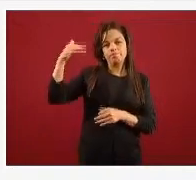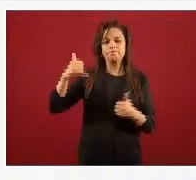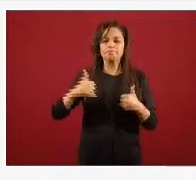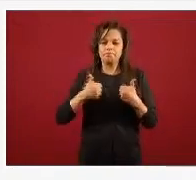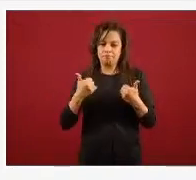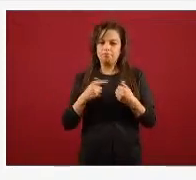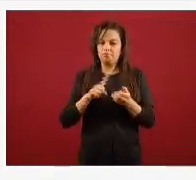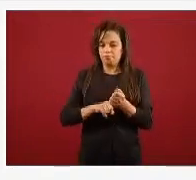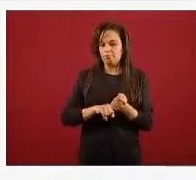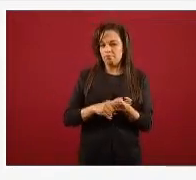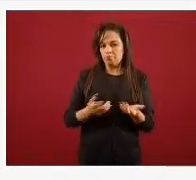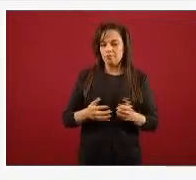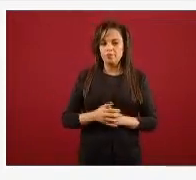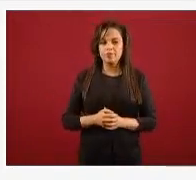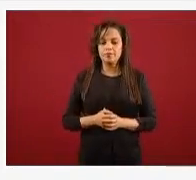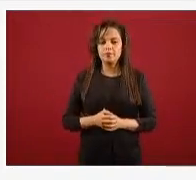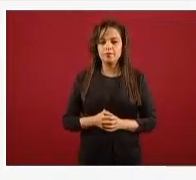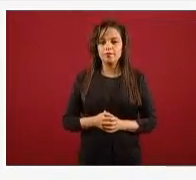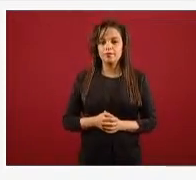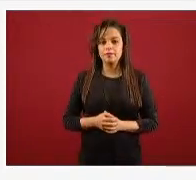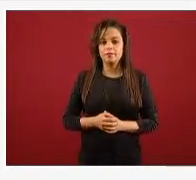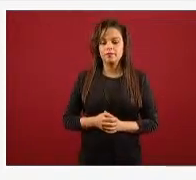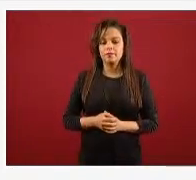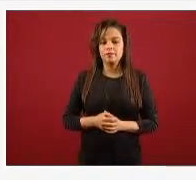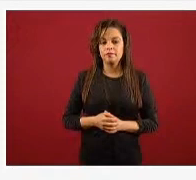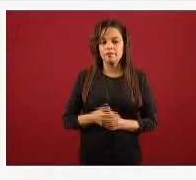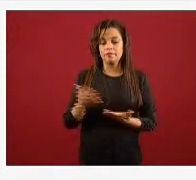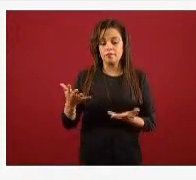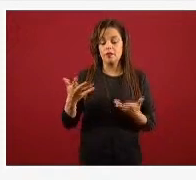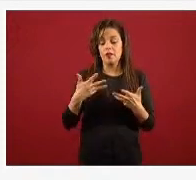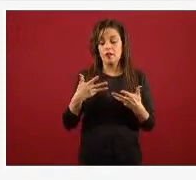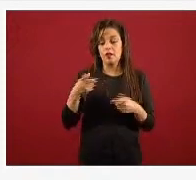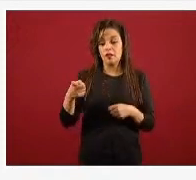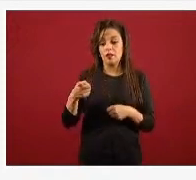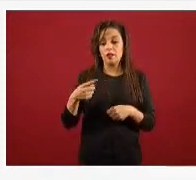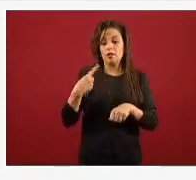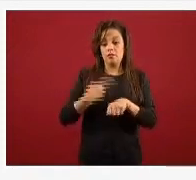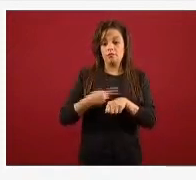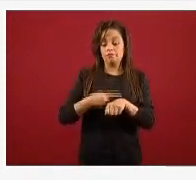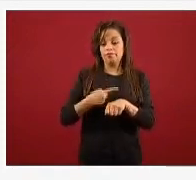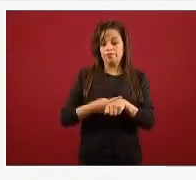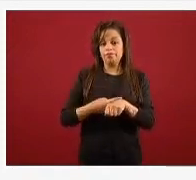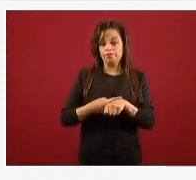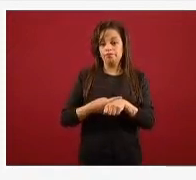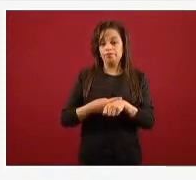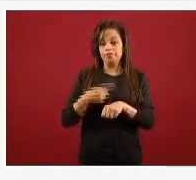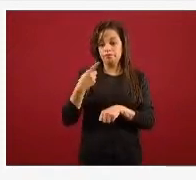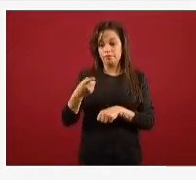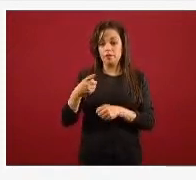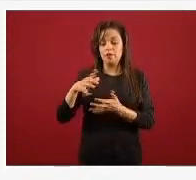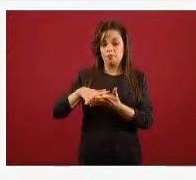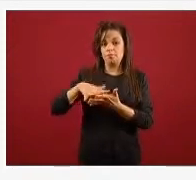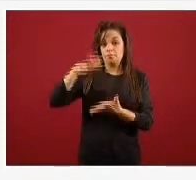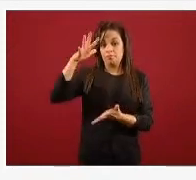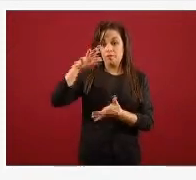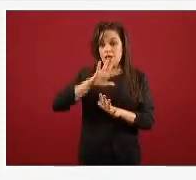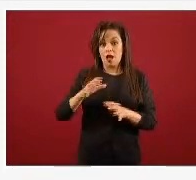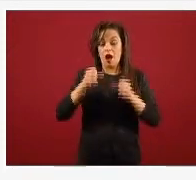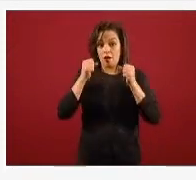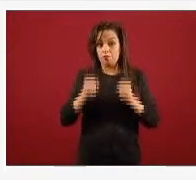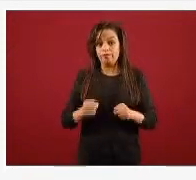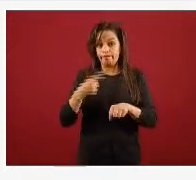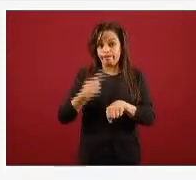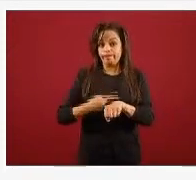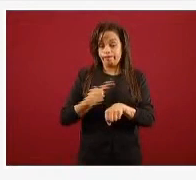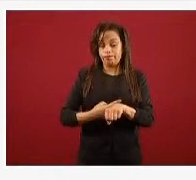hasta el momento tienen, digamos, la mayor carga de enfermedad en relación a casos confirmados,